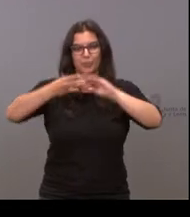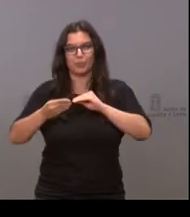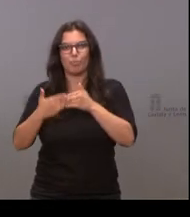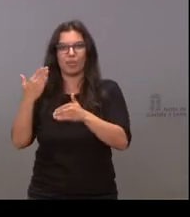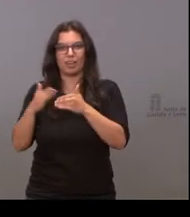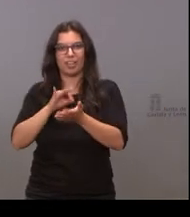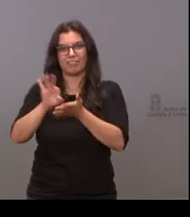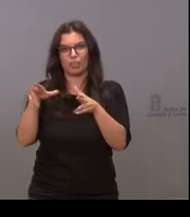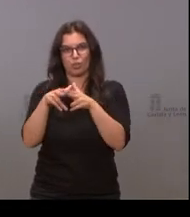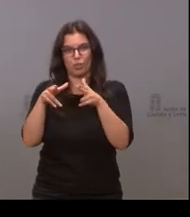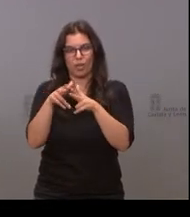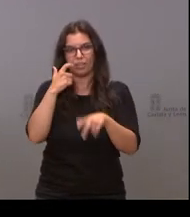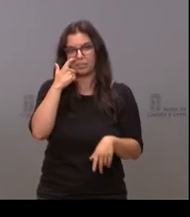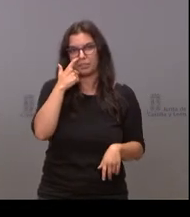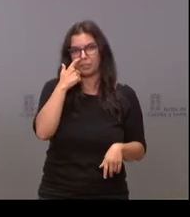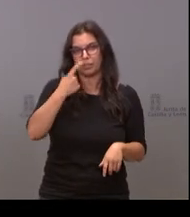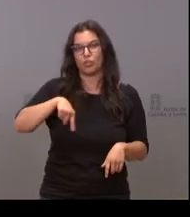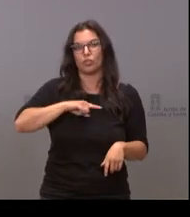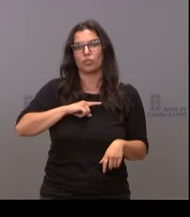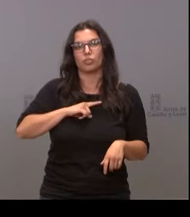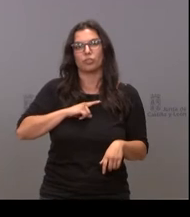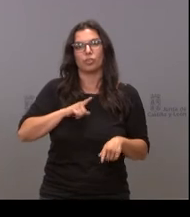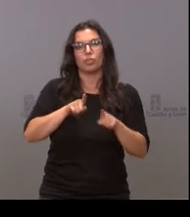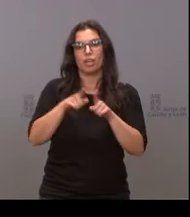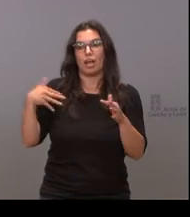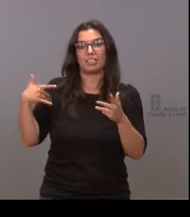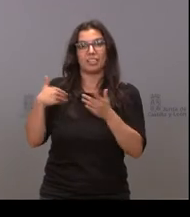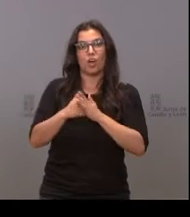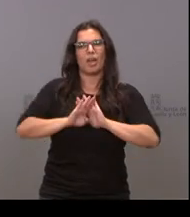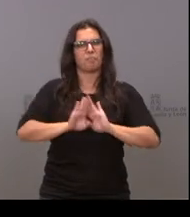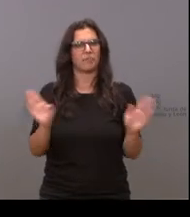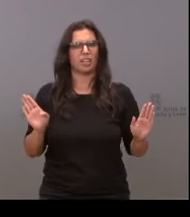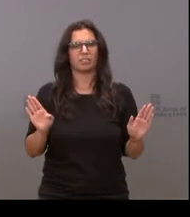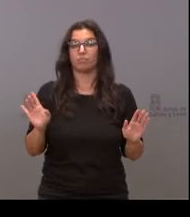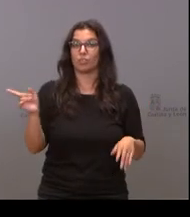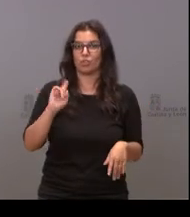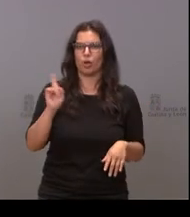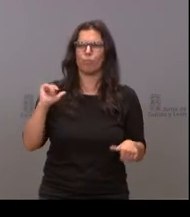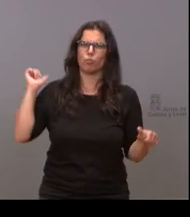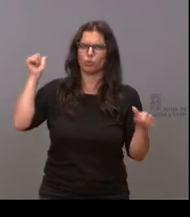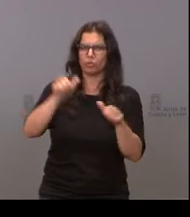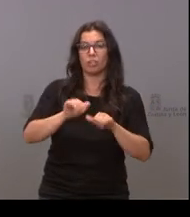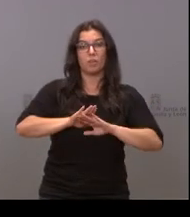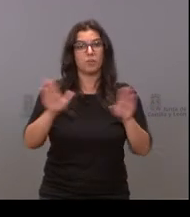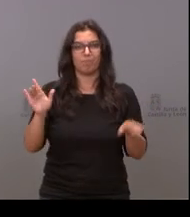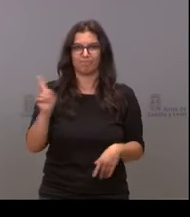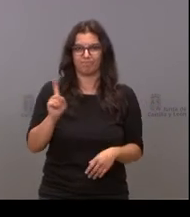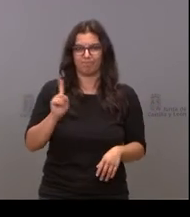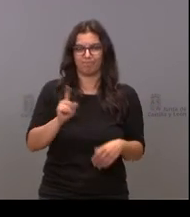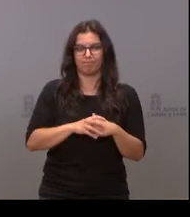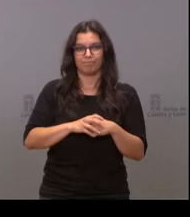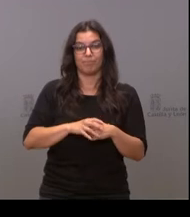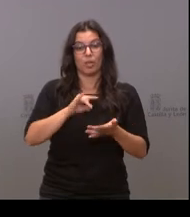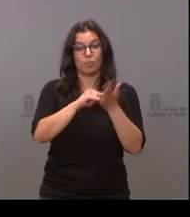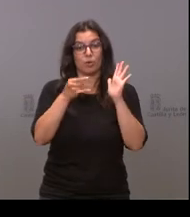sociales no nos conformamos con lo que hemos hecho hasta ahora a lo largo de muchos años este proyecto ya